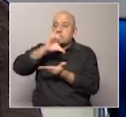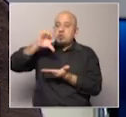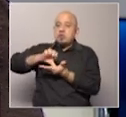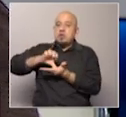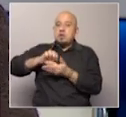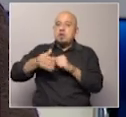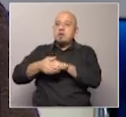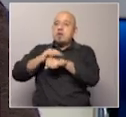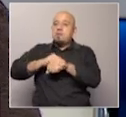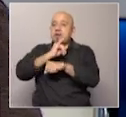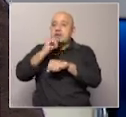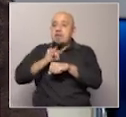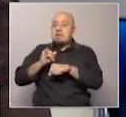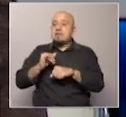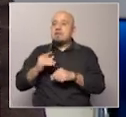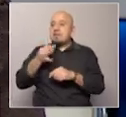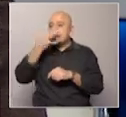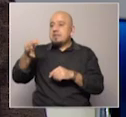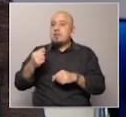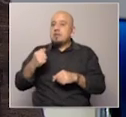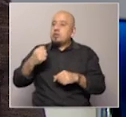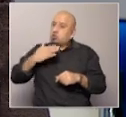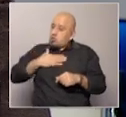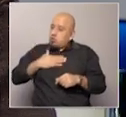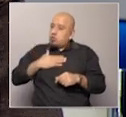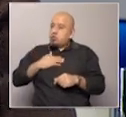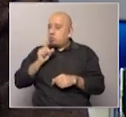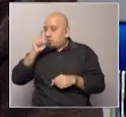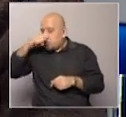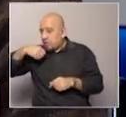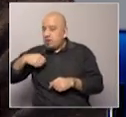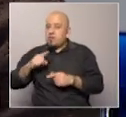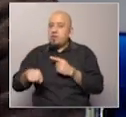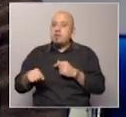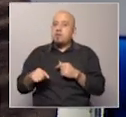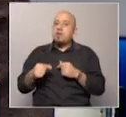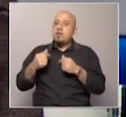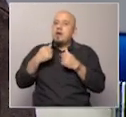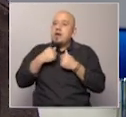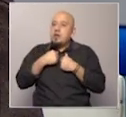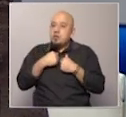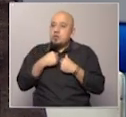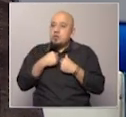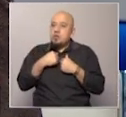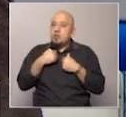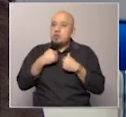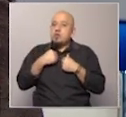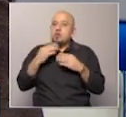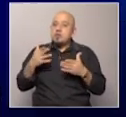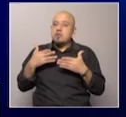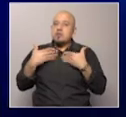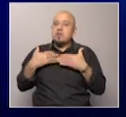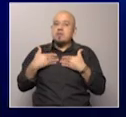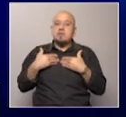usa somos montevideo todo bien a nosotros nos resulta muy halagador y en